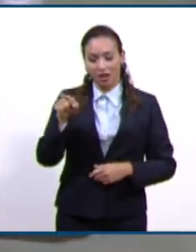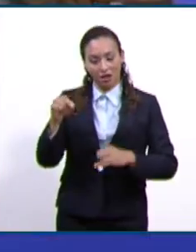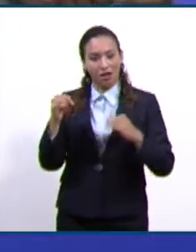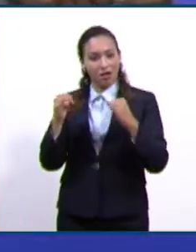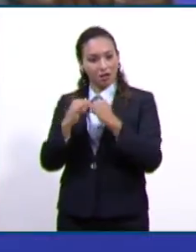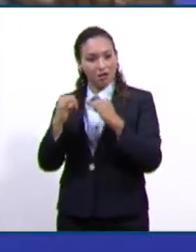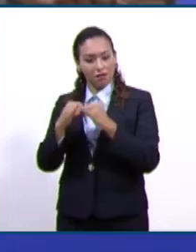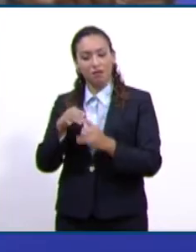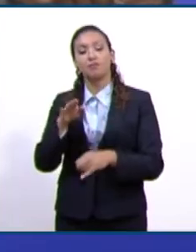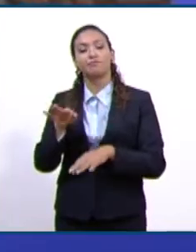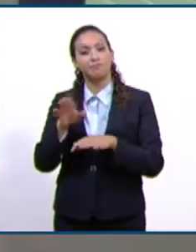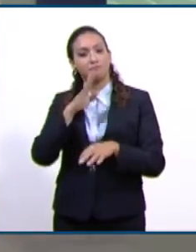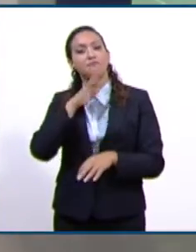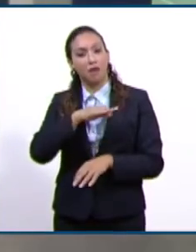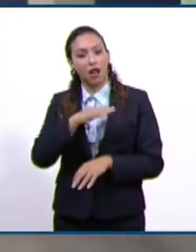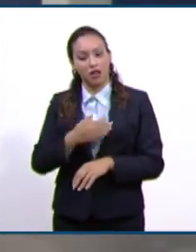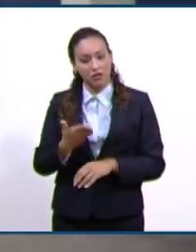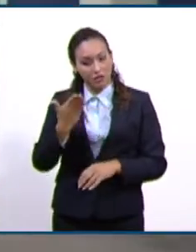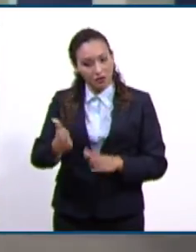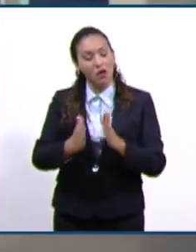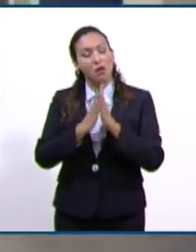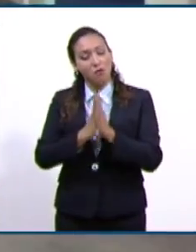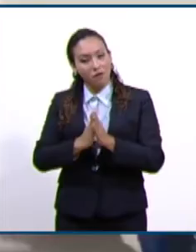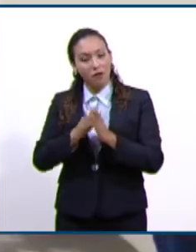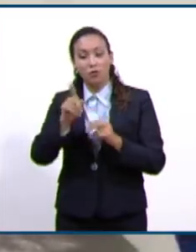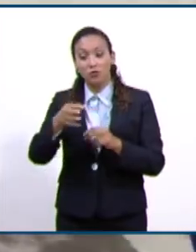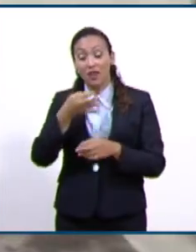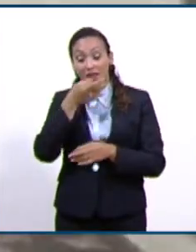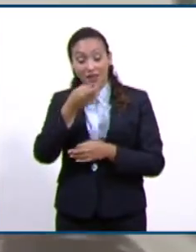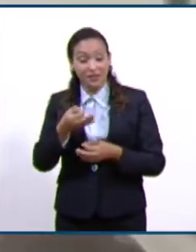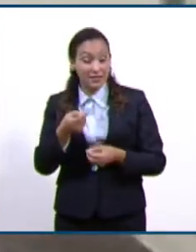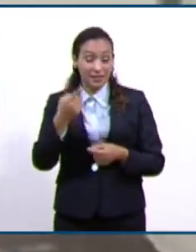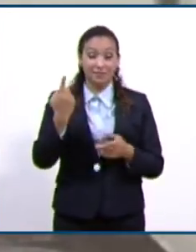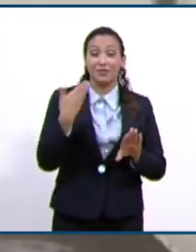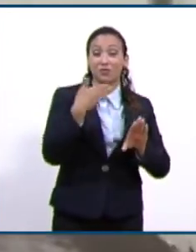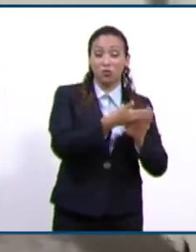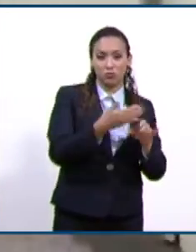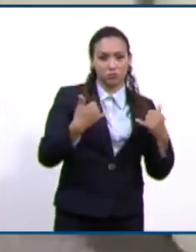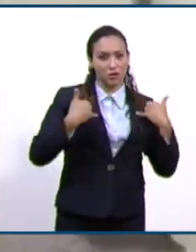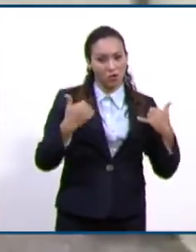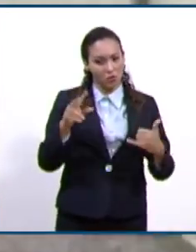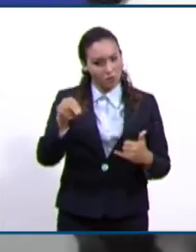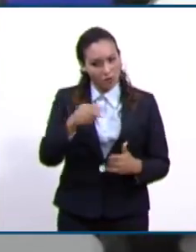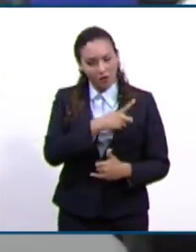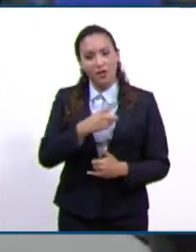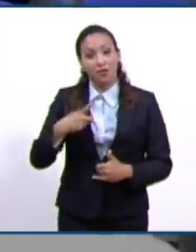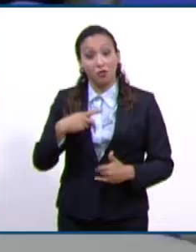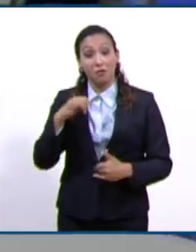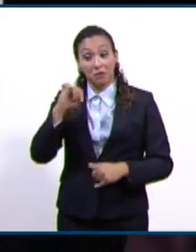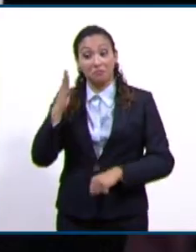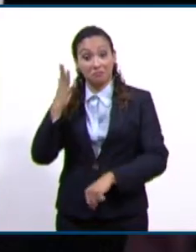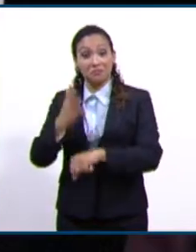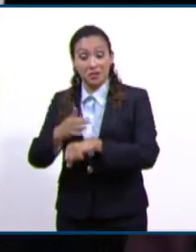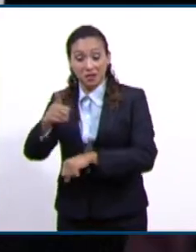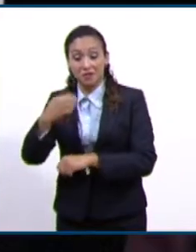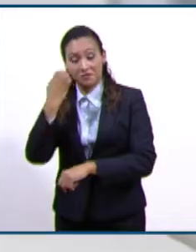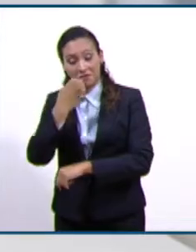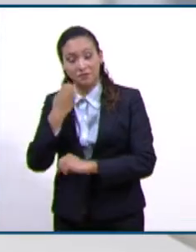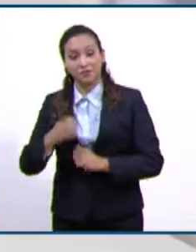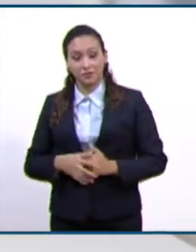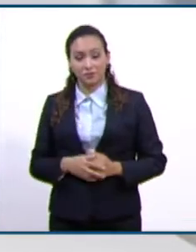autoridades educativas y ordenó cesar los comentarios discriminatorios en contra del estudiante y su inmediata